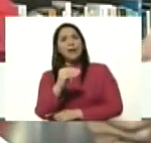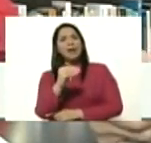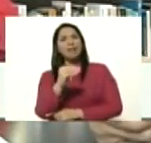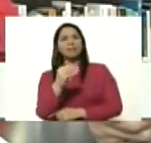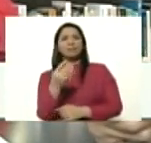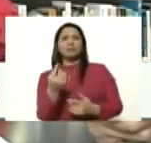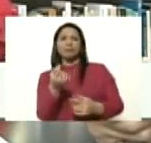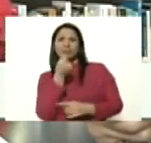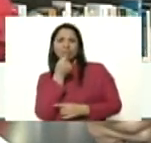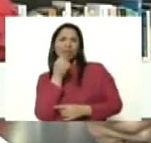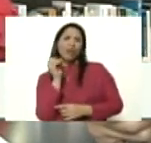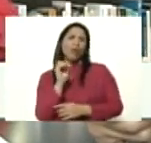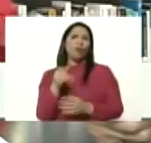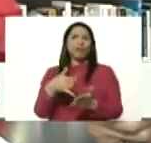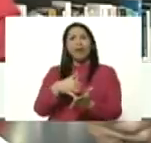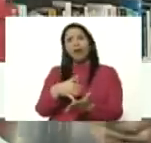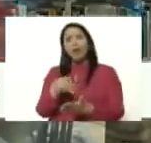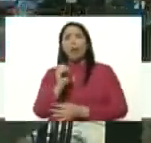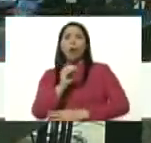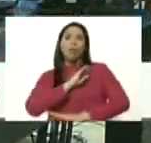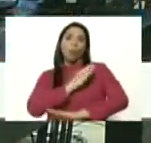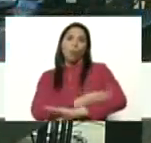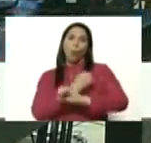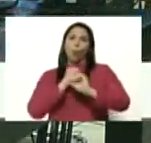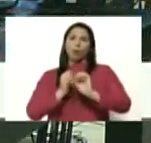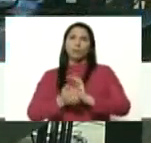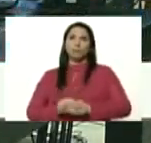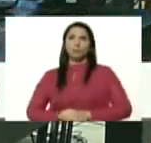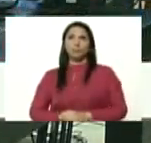o están más fuertes? Adelante, Eduardo.